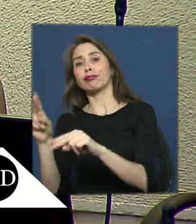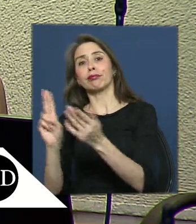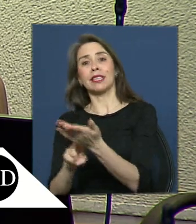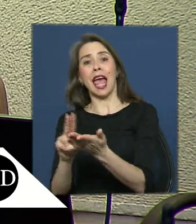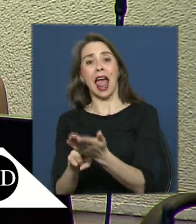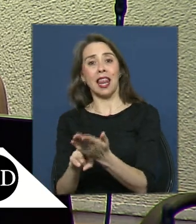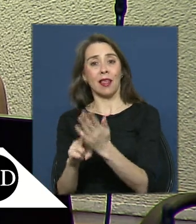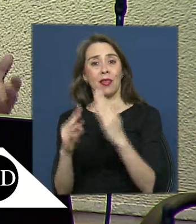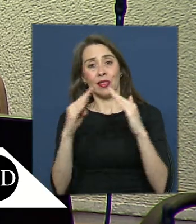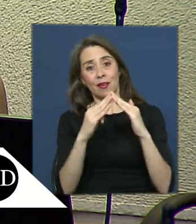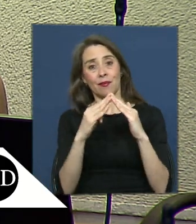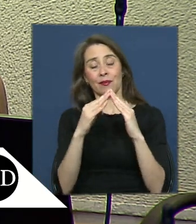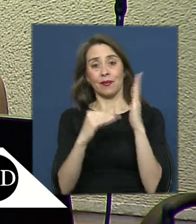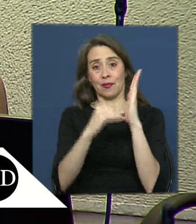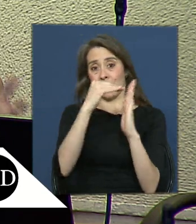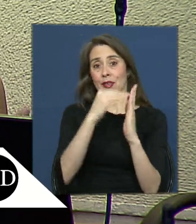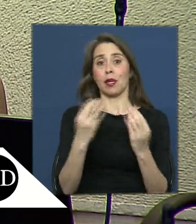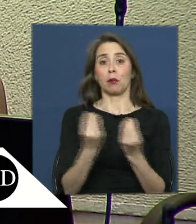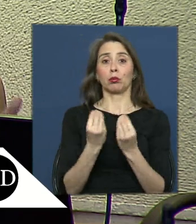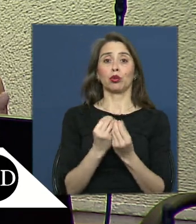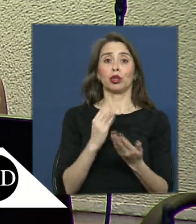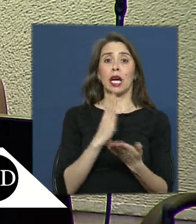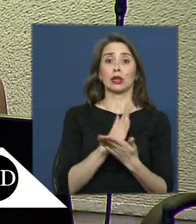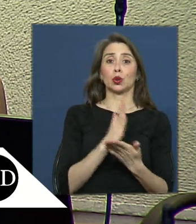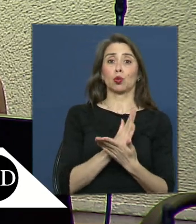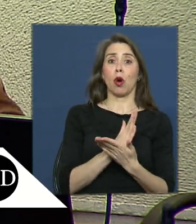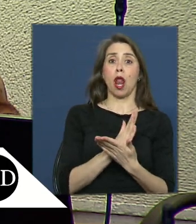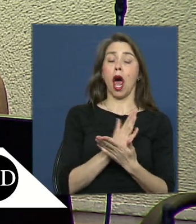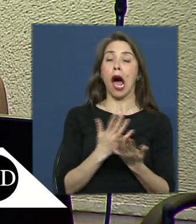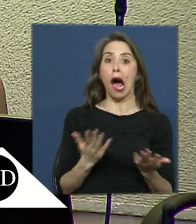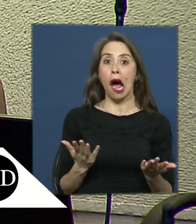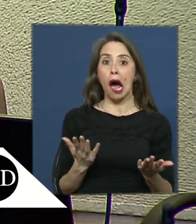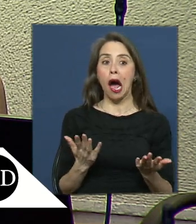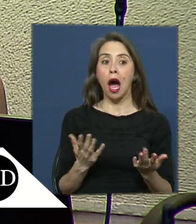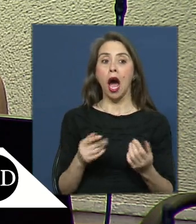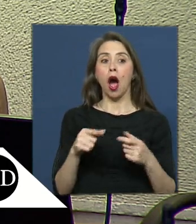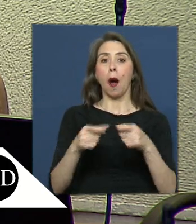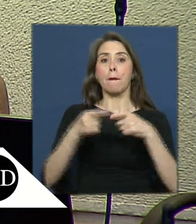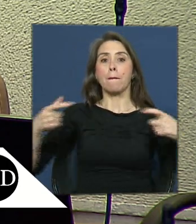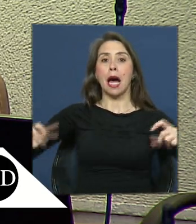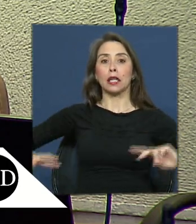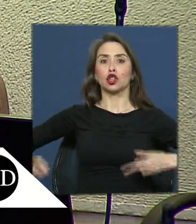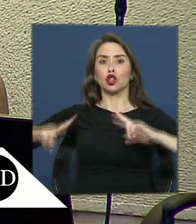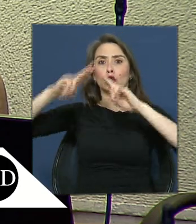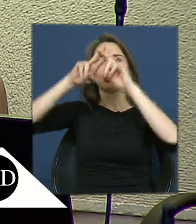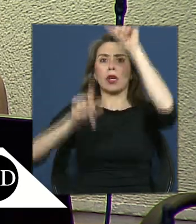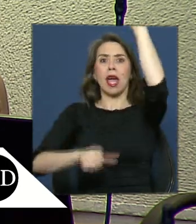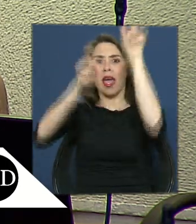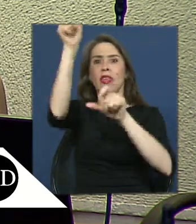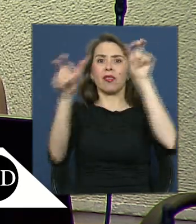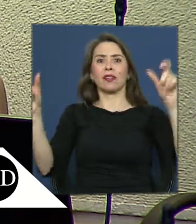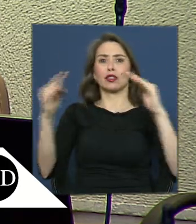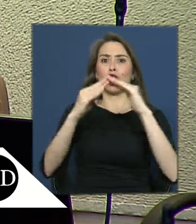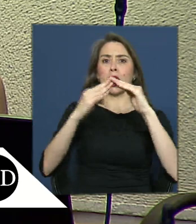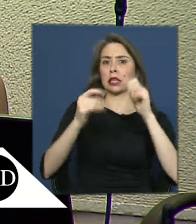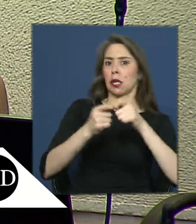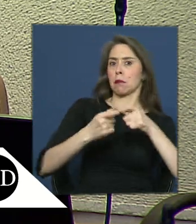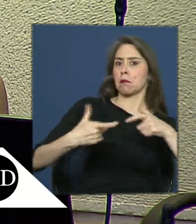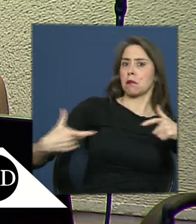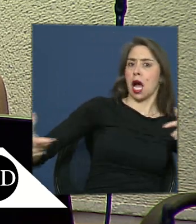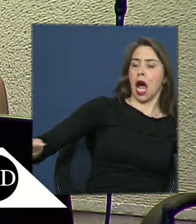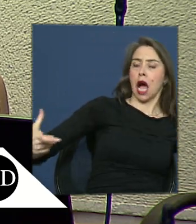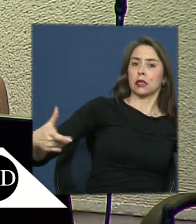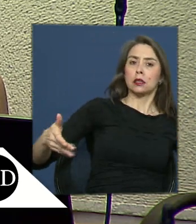muchos establecimientos escolares se ven sometidos a la presión por el avance inmobiliario y claro, al